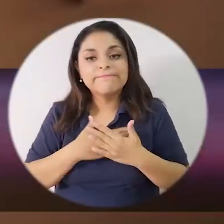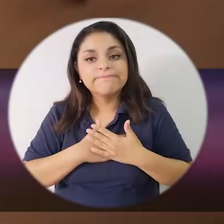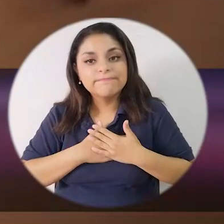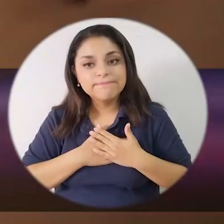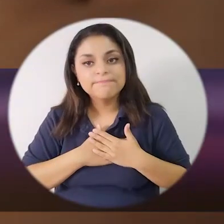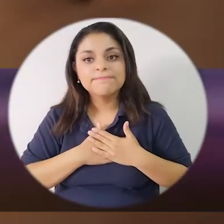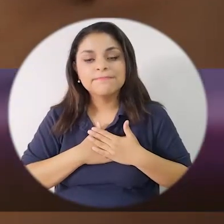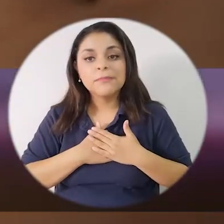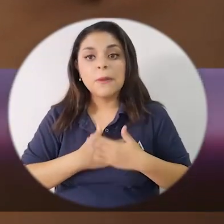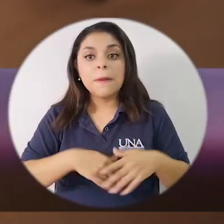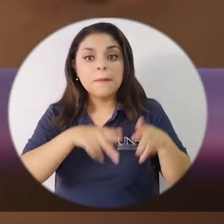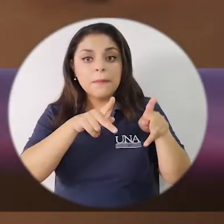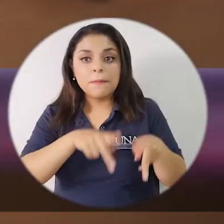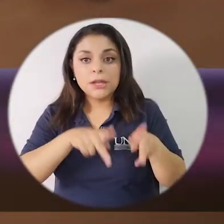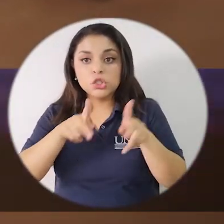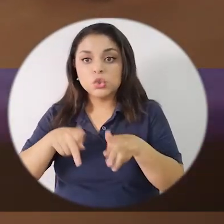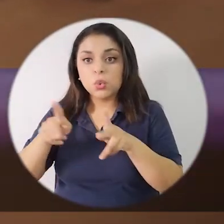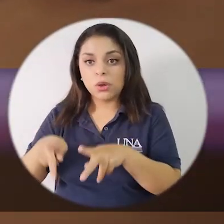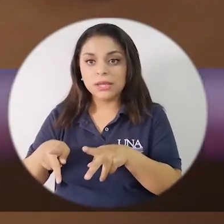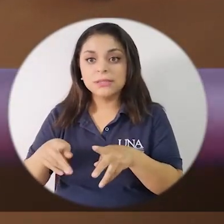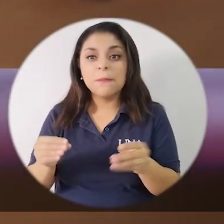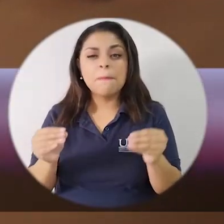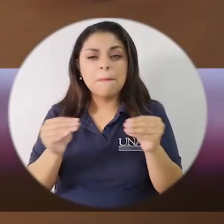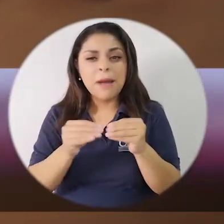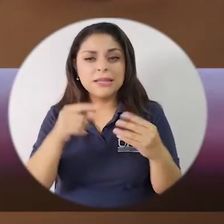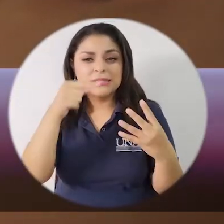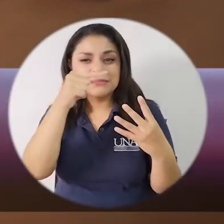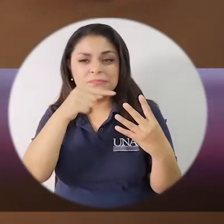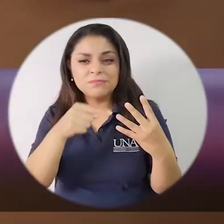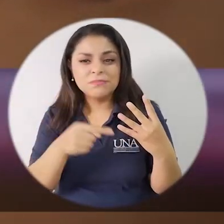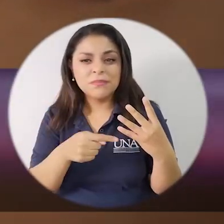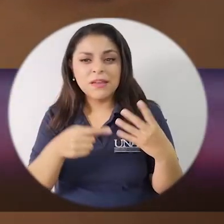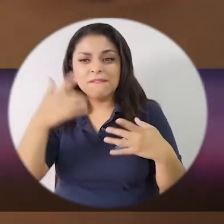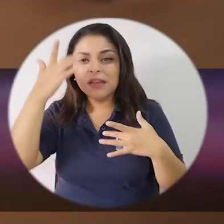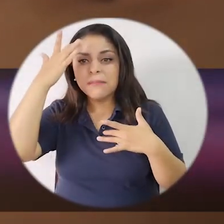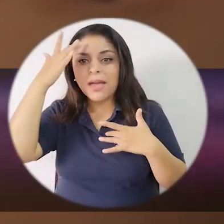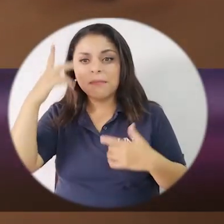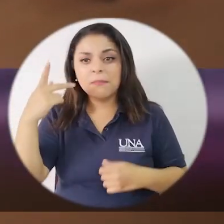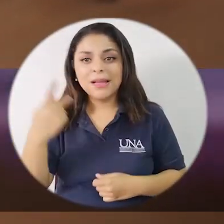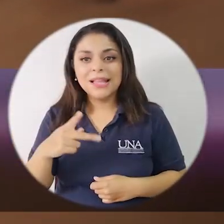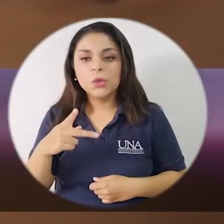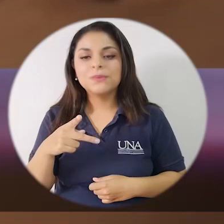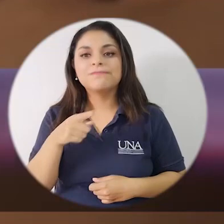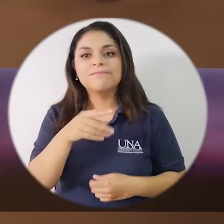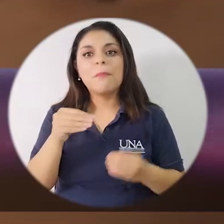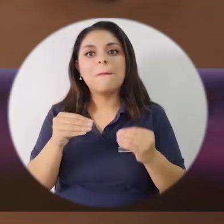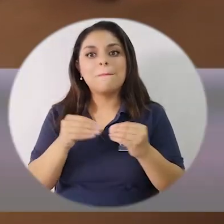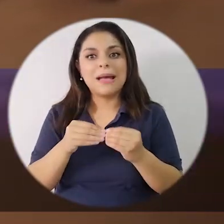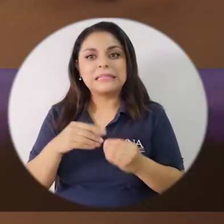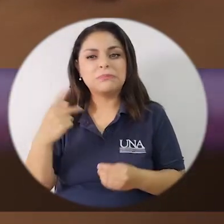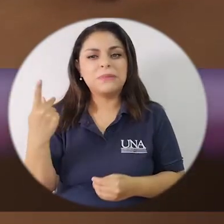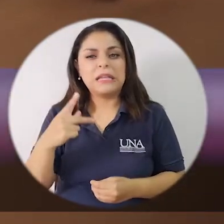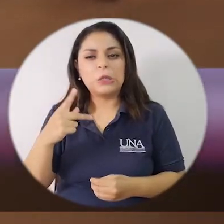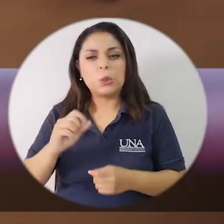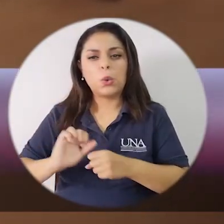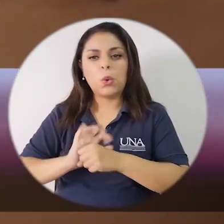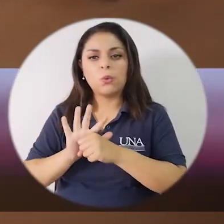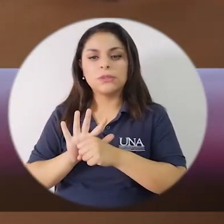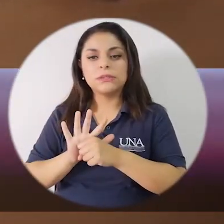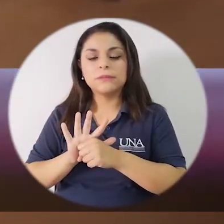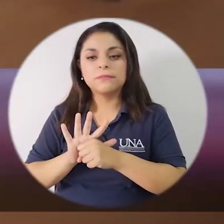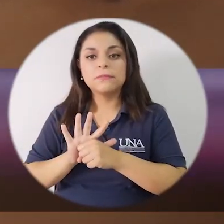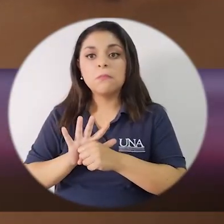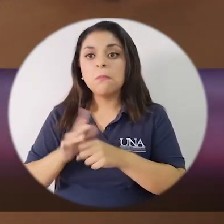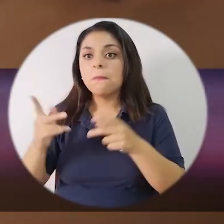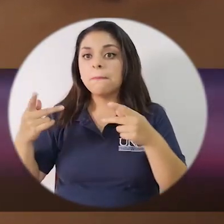así, que las personas que tenían más factores de riesgo eran las más propensas o las que tenían mayor peligro. Las personas que no